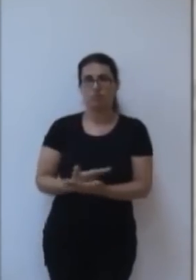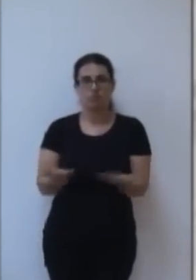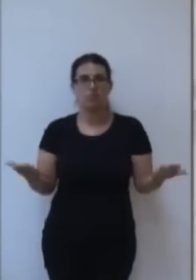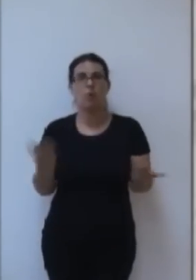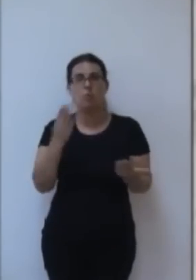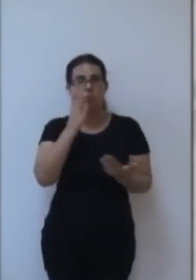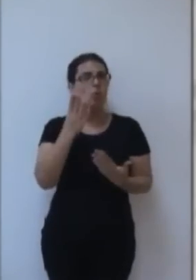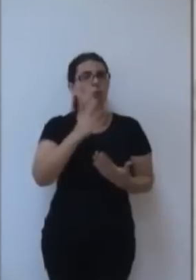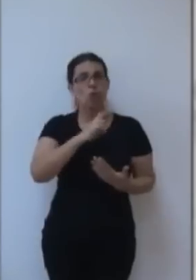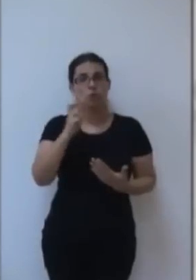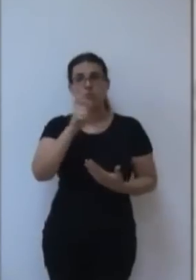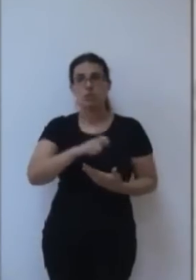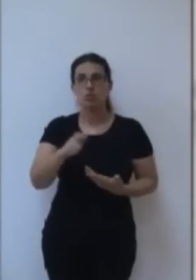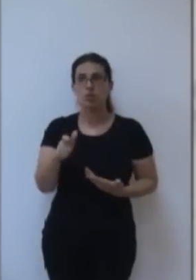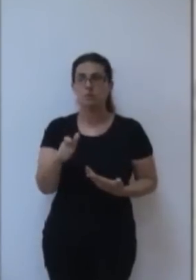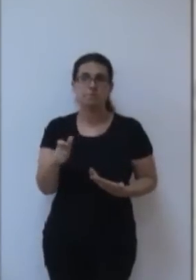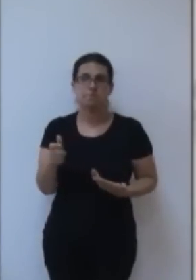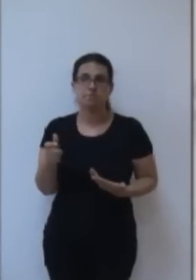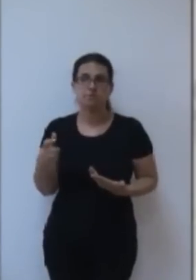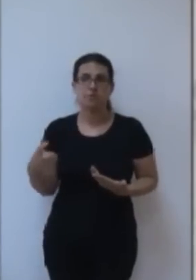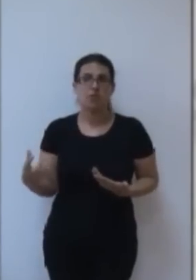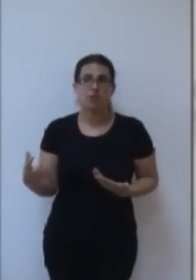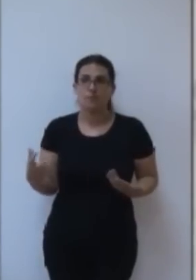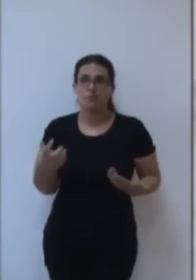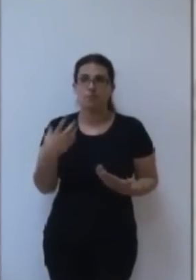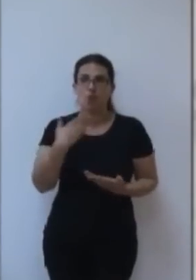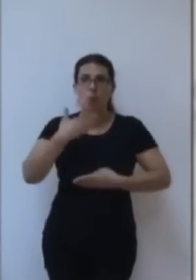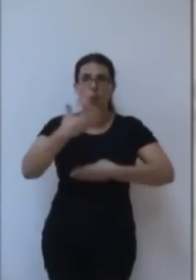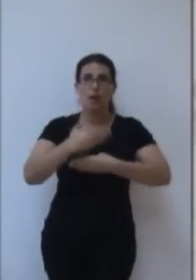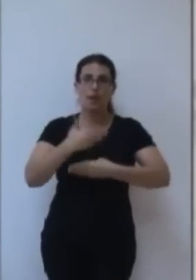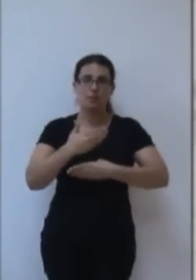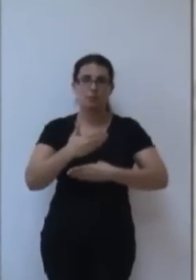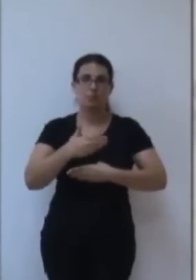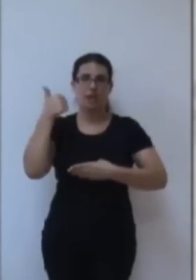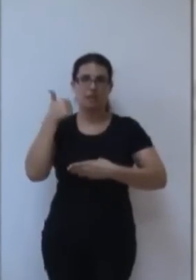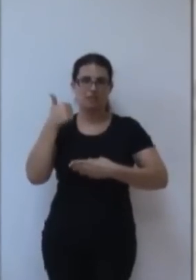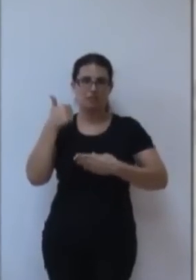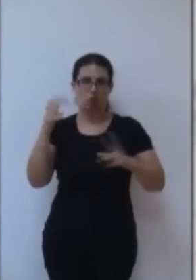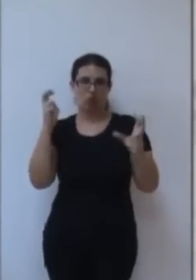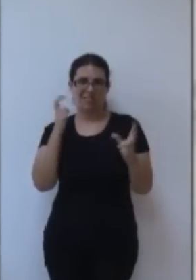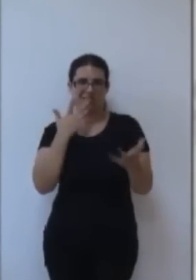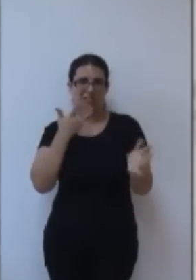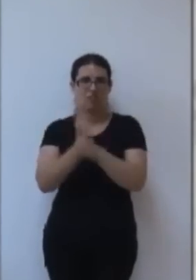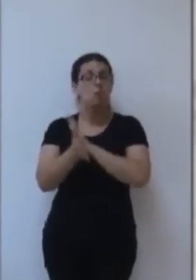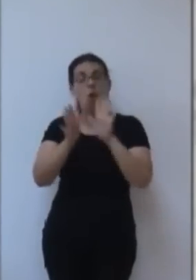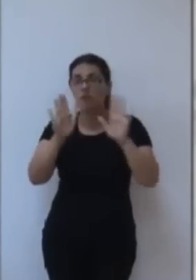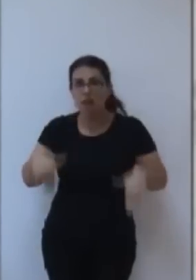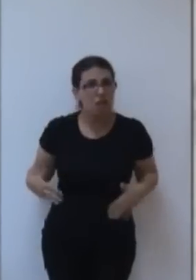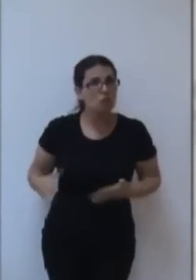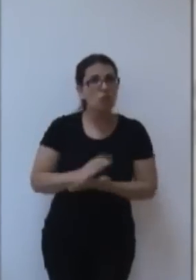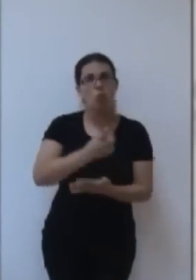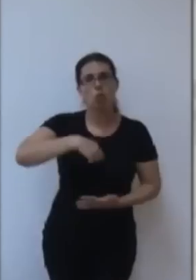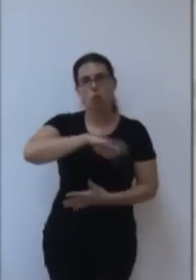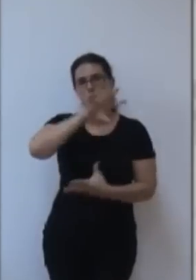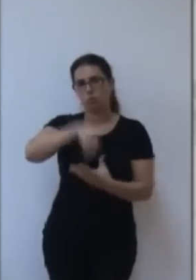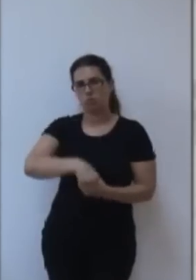pues que no tienen barreras aún mayores, ¿no? Pero todos estamos metidos e inmersos en ese mundo, porque